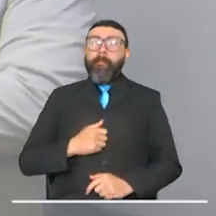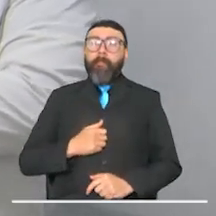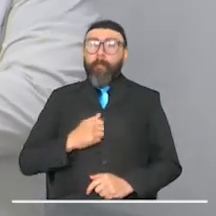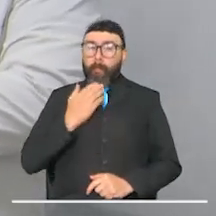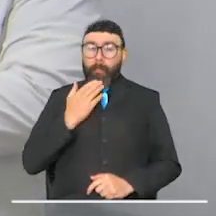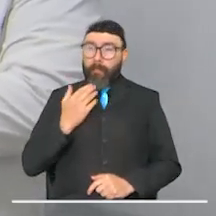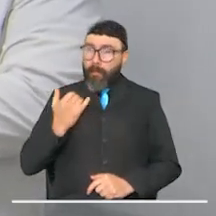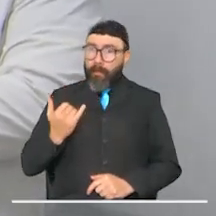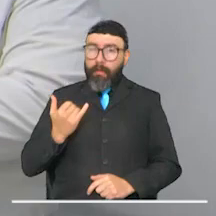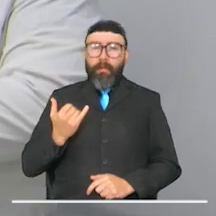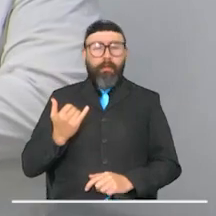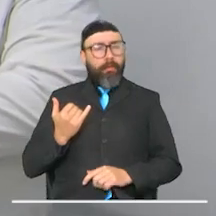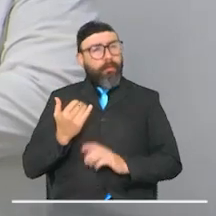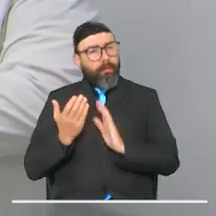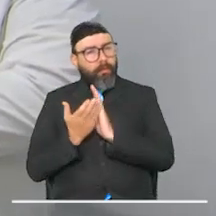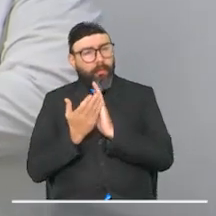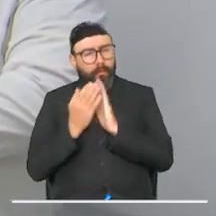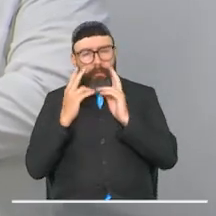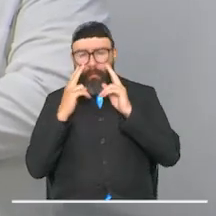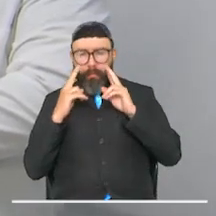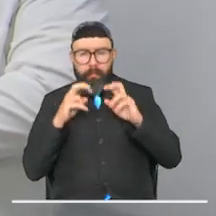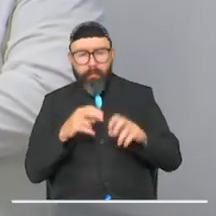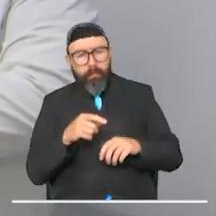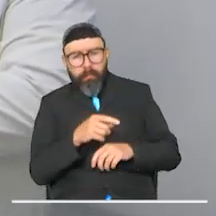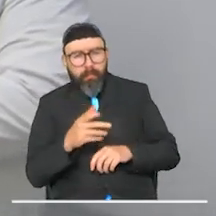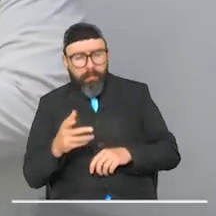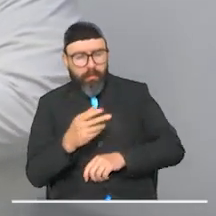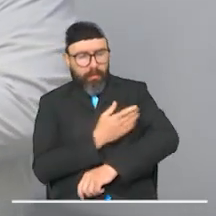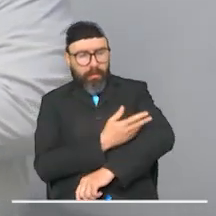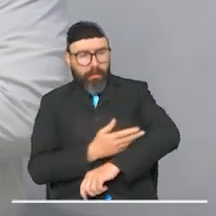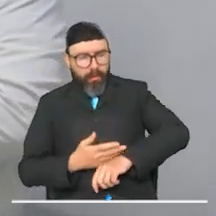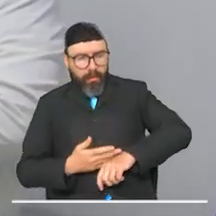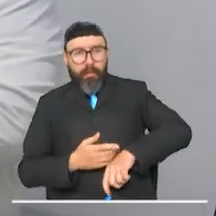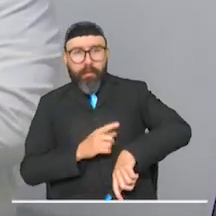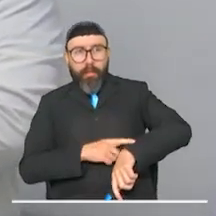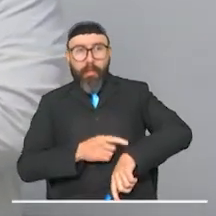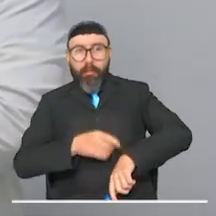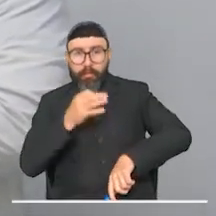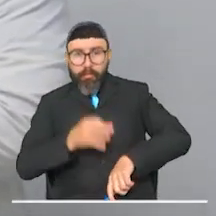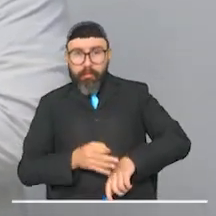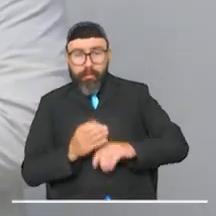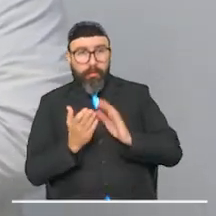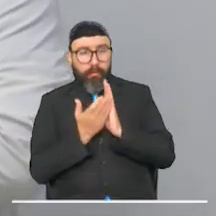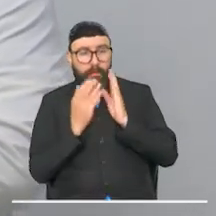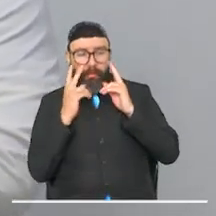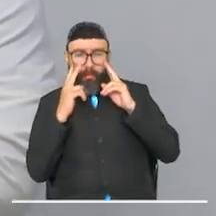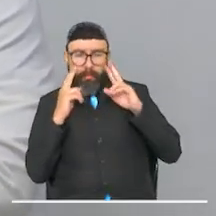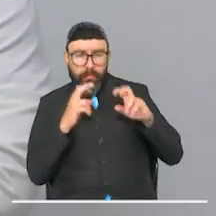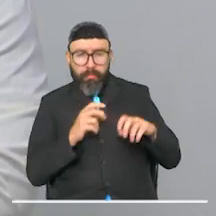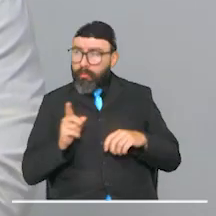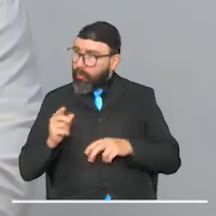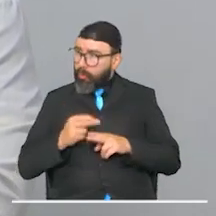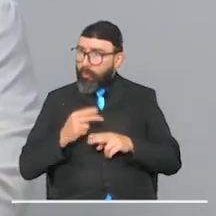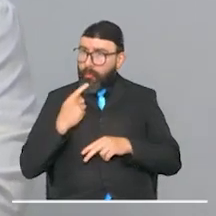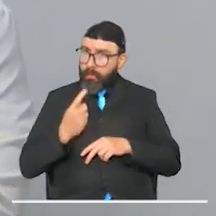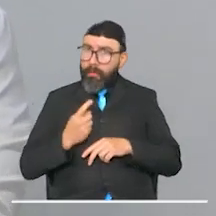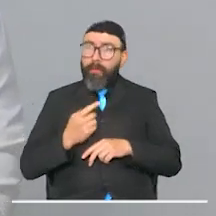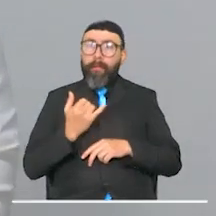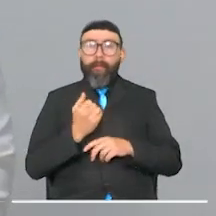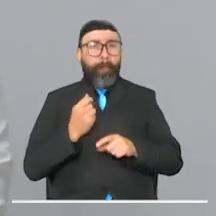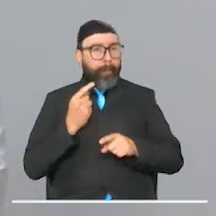hacemos estudios hemodinámicos si eres un estudio en tiempo real en un estudio como su nombre dice